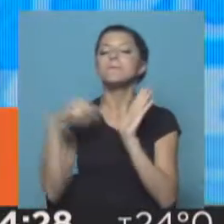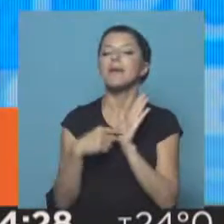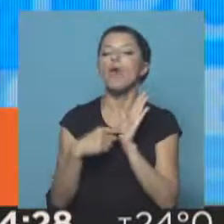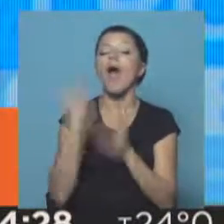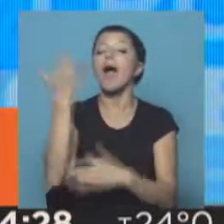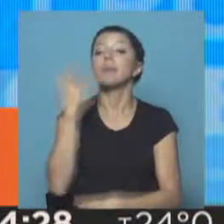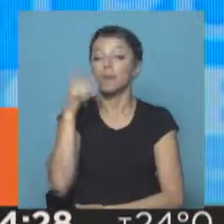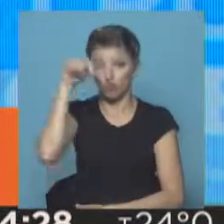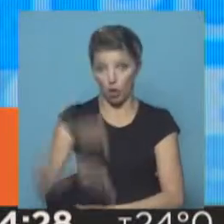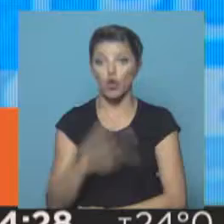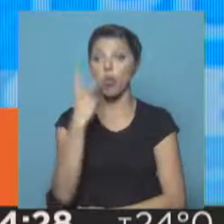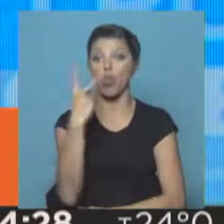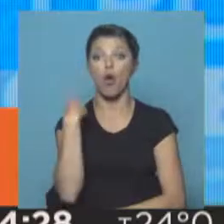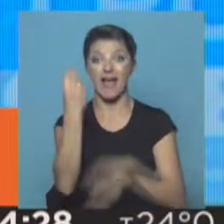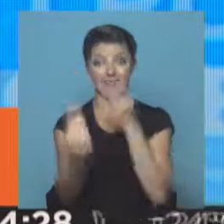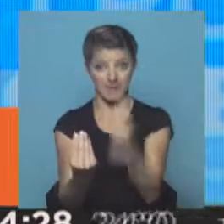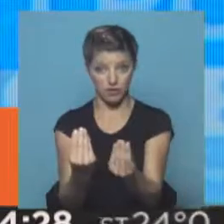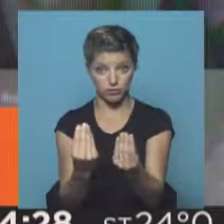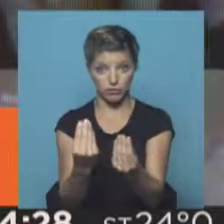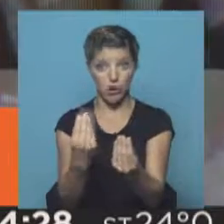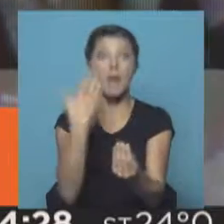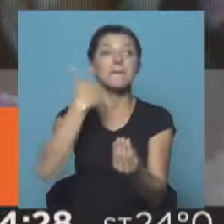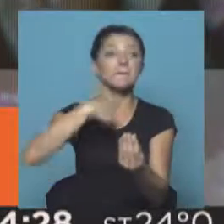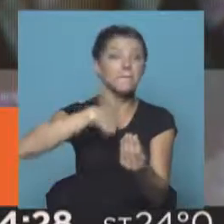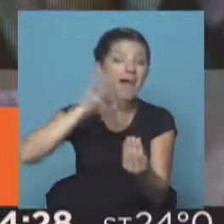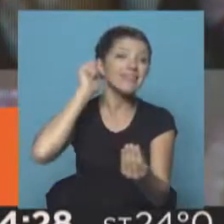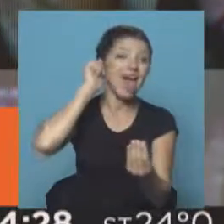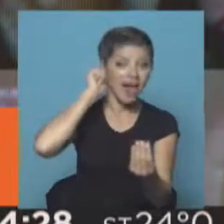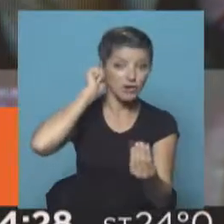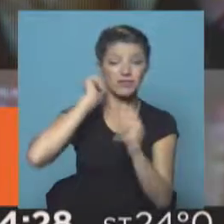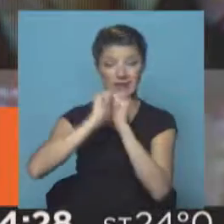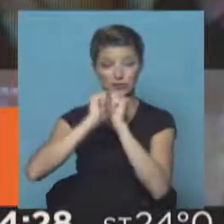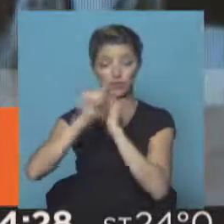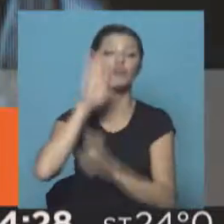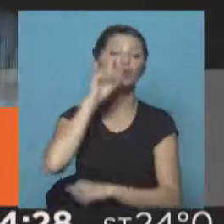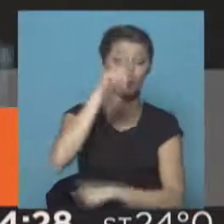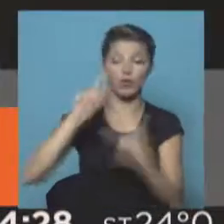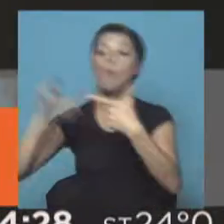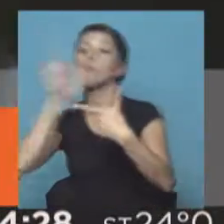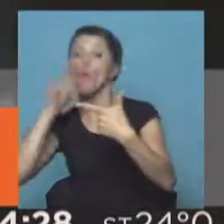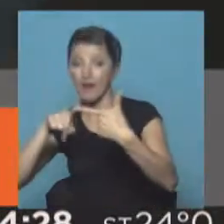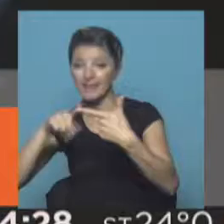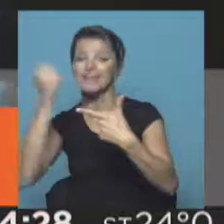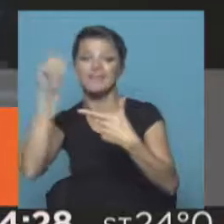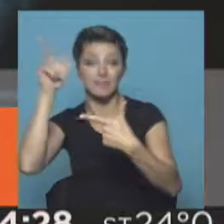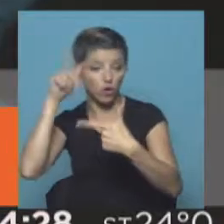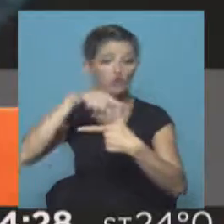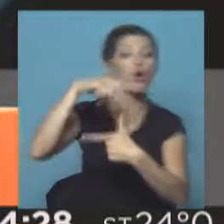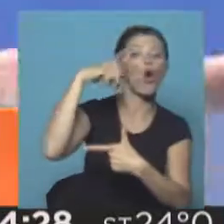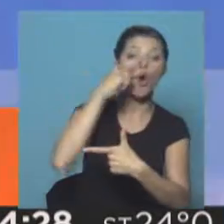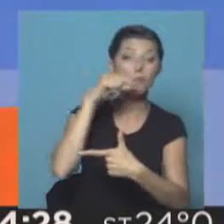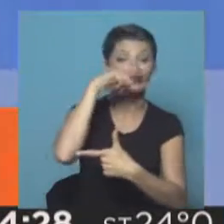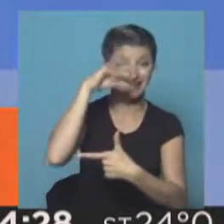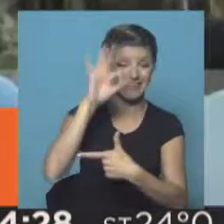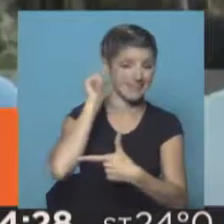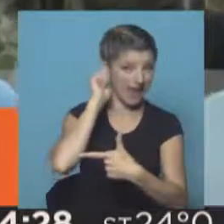2 candidatos con mayor edad en la historia de los Estados Unidos. 68 años Hillary Clinton, 70 años Donald Trump. Cuando